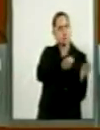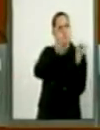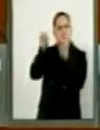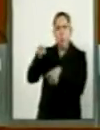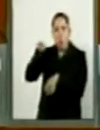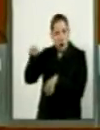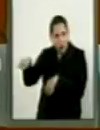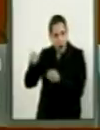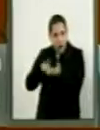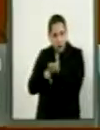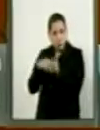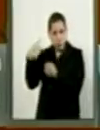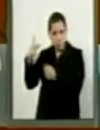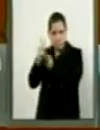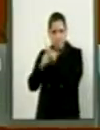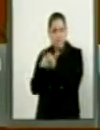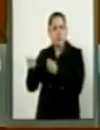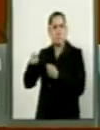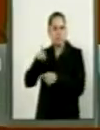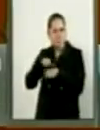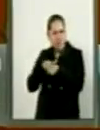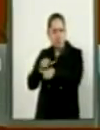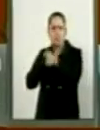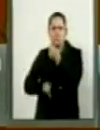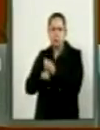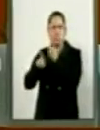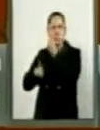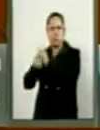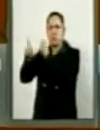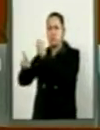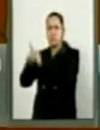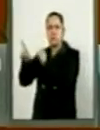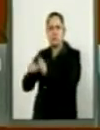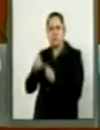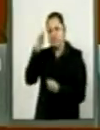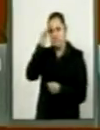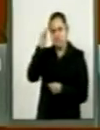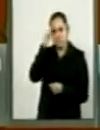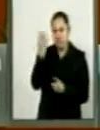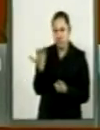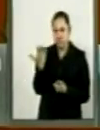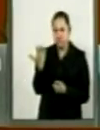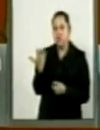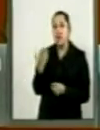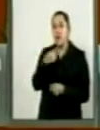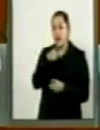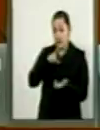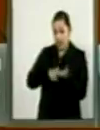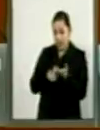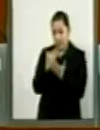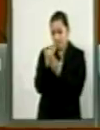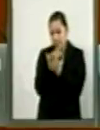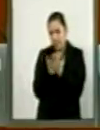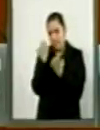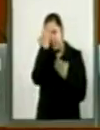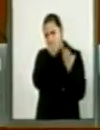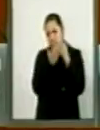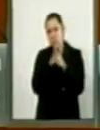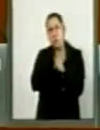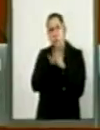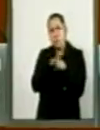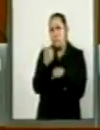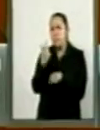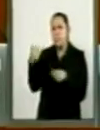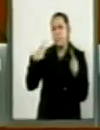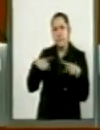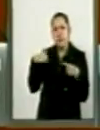devolución. Tal panorama alerta no solo sobre las causas del desplazamiento forzoso, sino también la forma